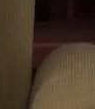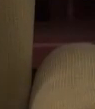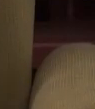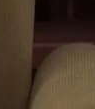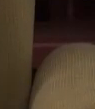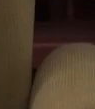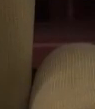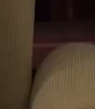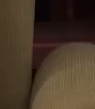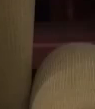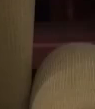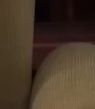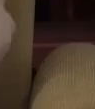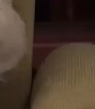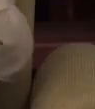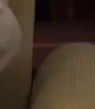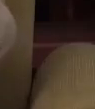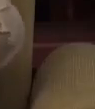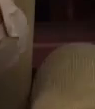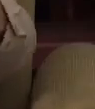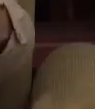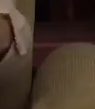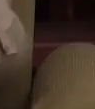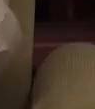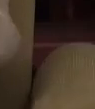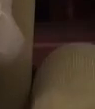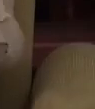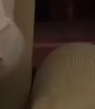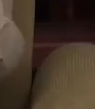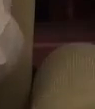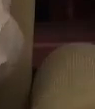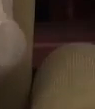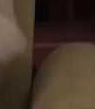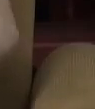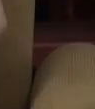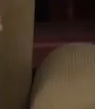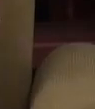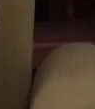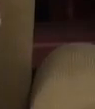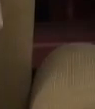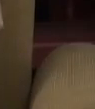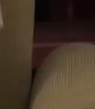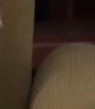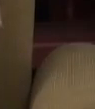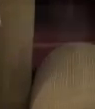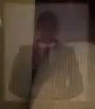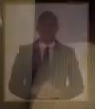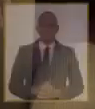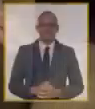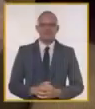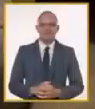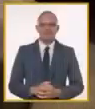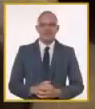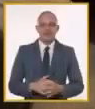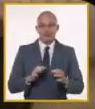embargo, mi hermano lo conoció por la vía del movimiento. Sí. Del movimiento. Y